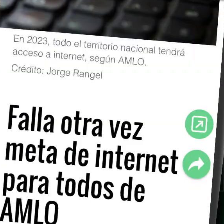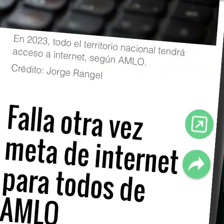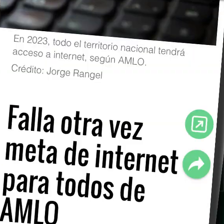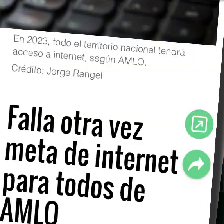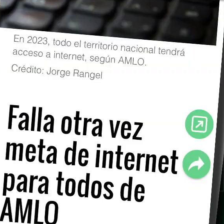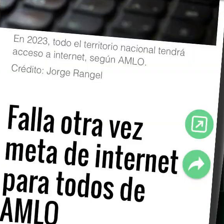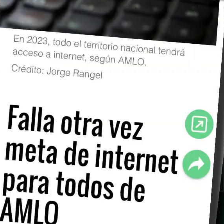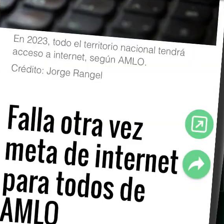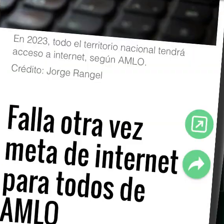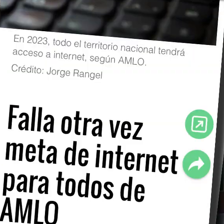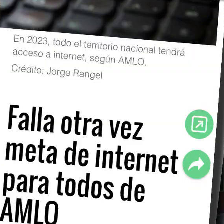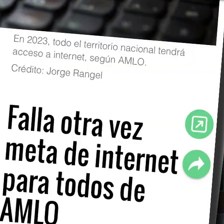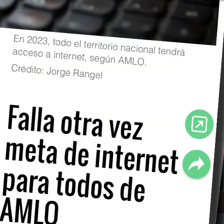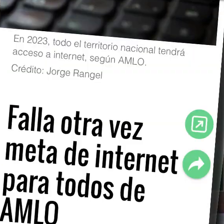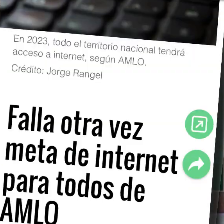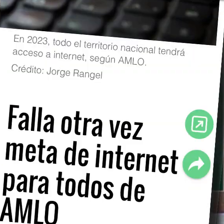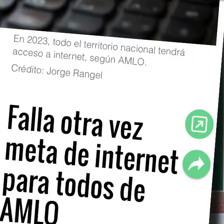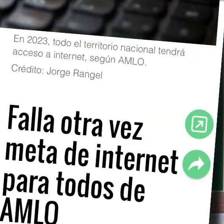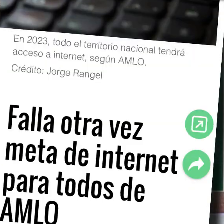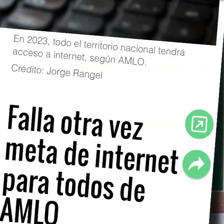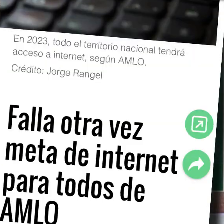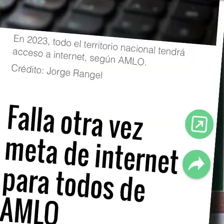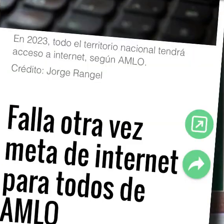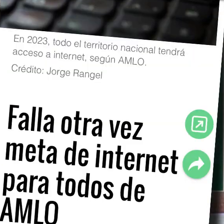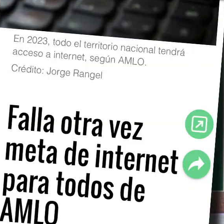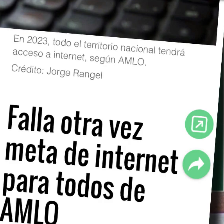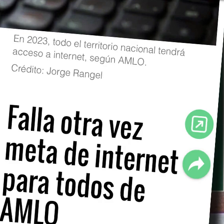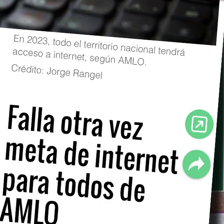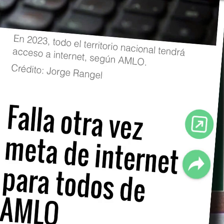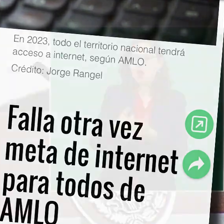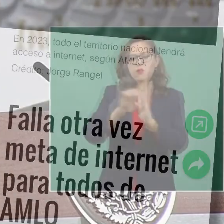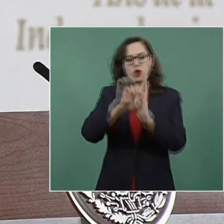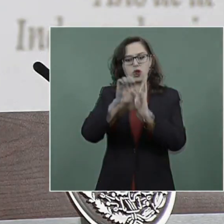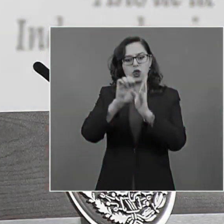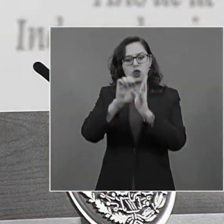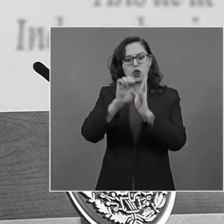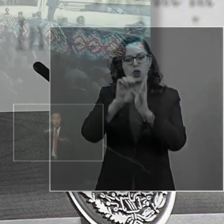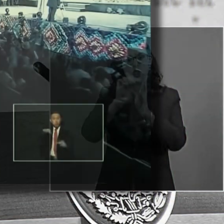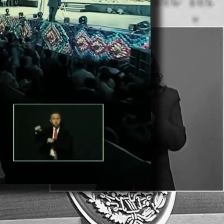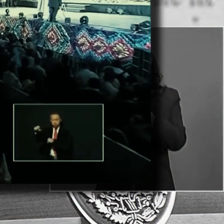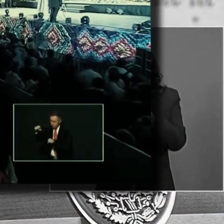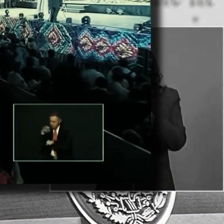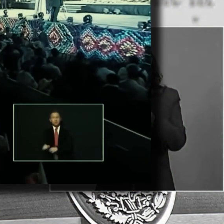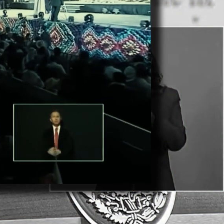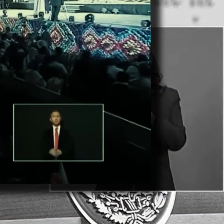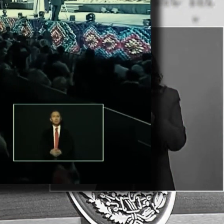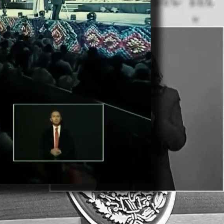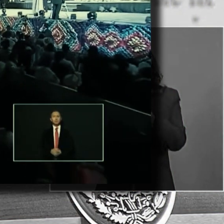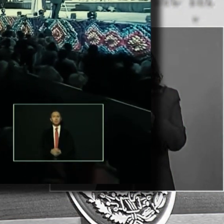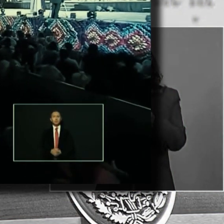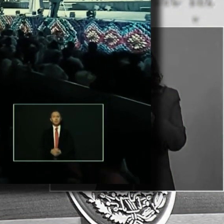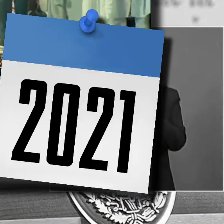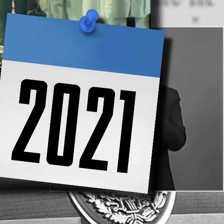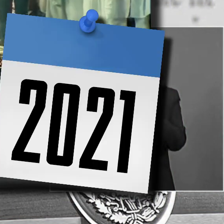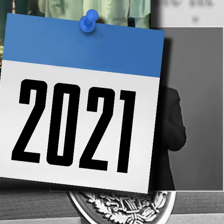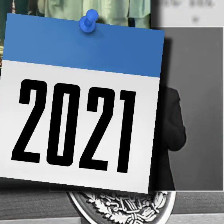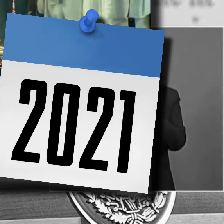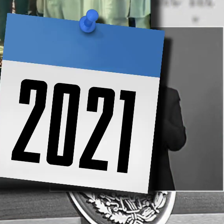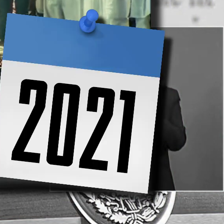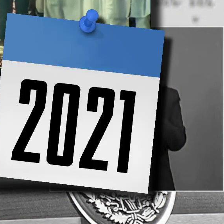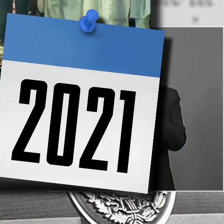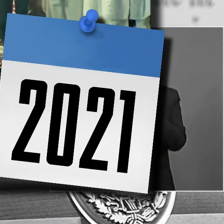también algo que puedan aportar, por ejemplo, en el caso de la conectividad para el Internet. Habrá cobertura universal